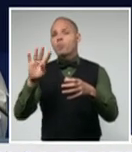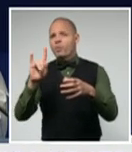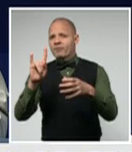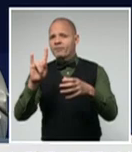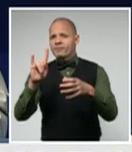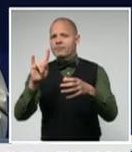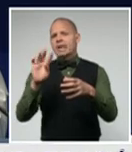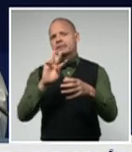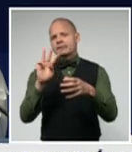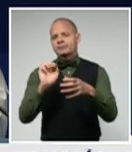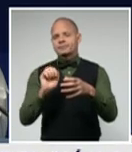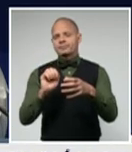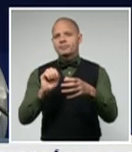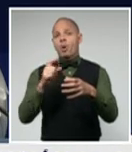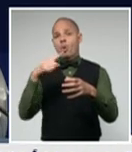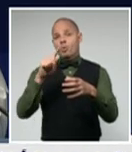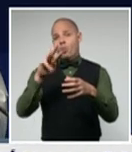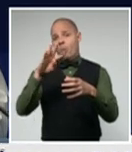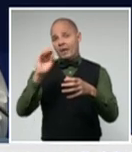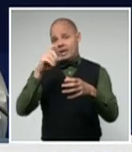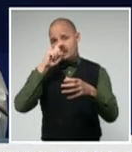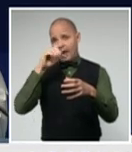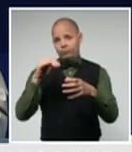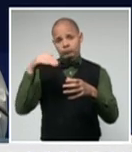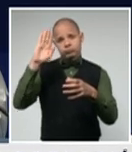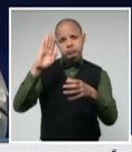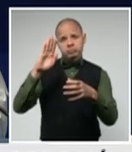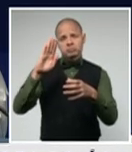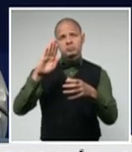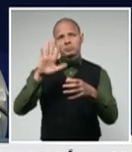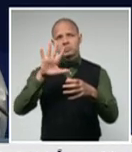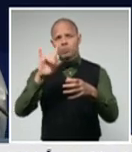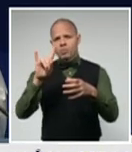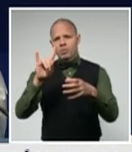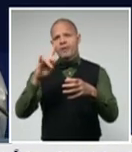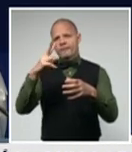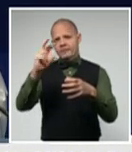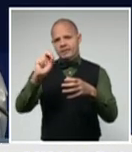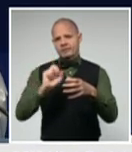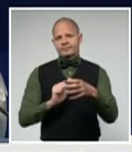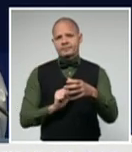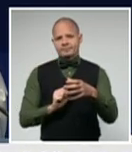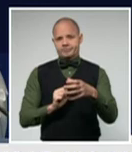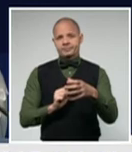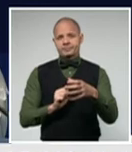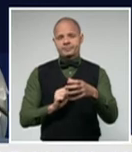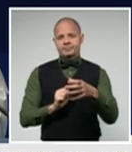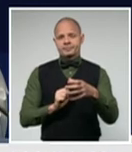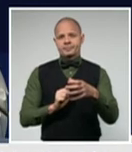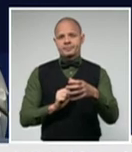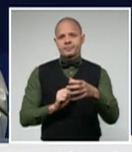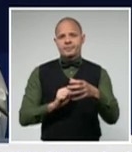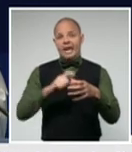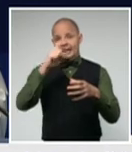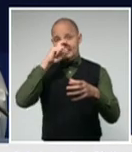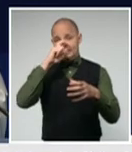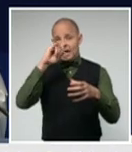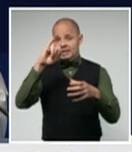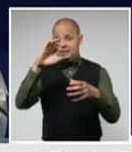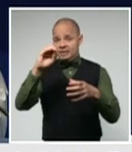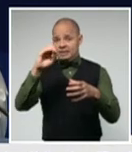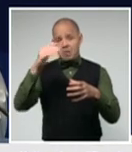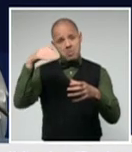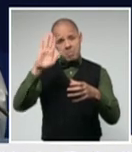59, 20 personas, de 40 a 59 años, 20 personas se diagnosticaron ayer, y de 60 y